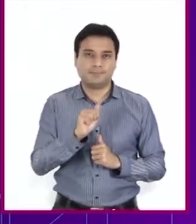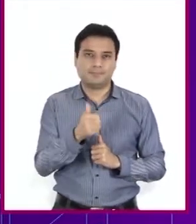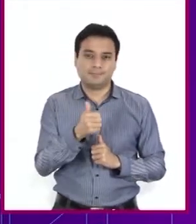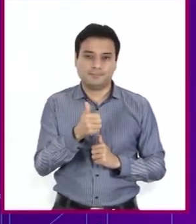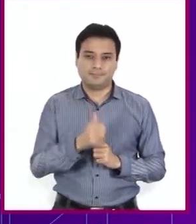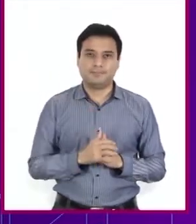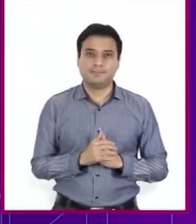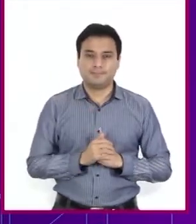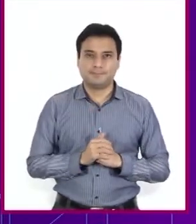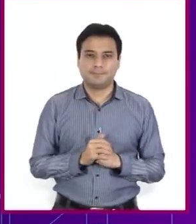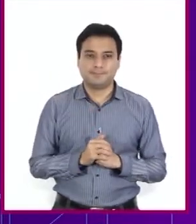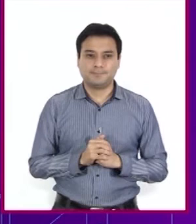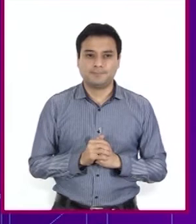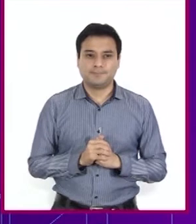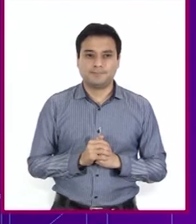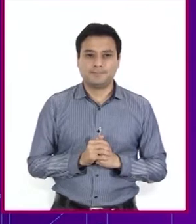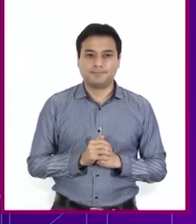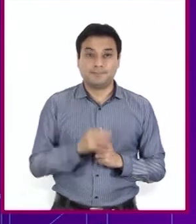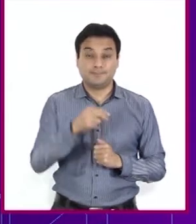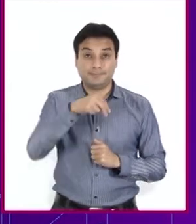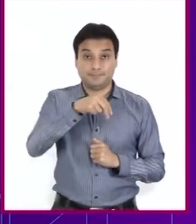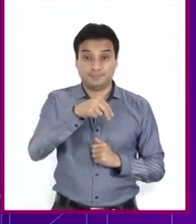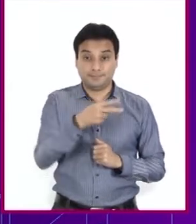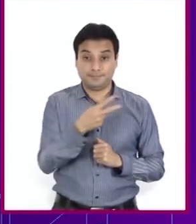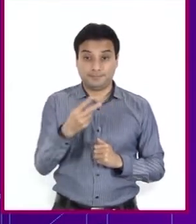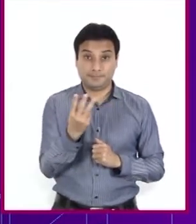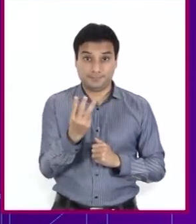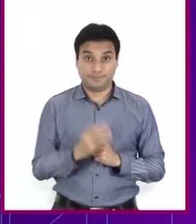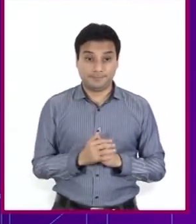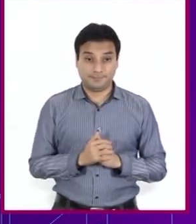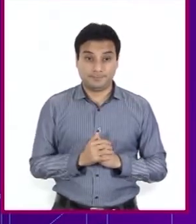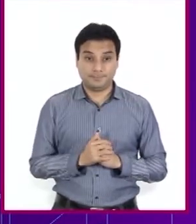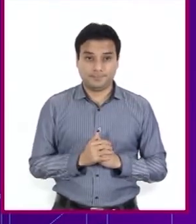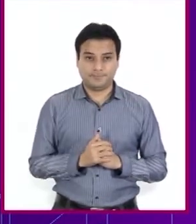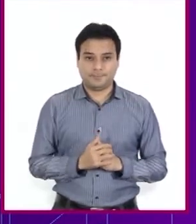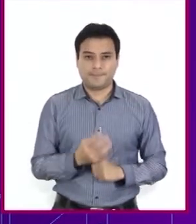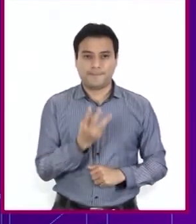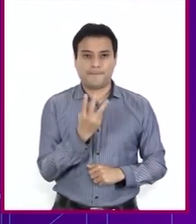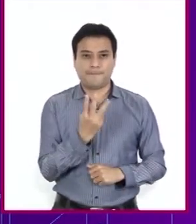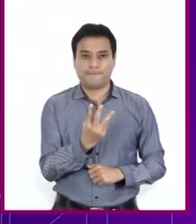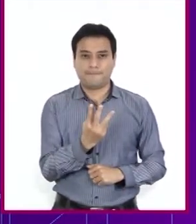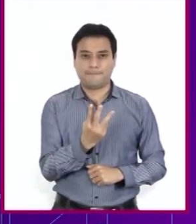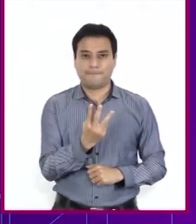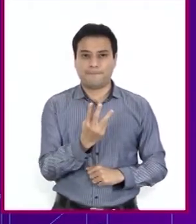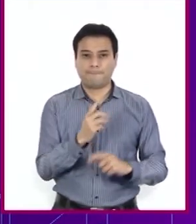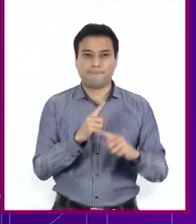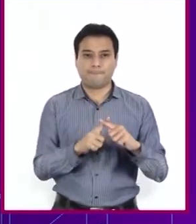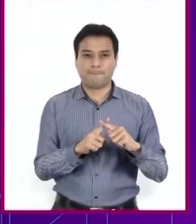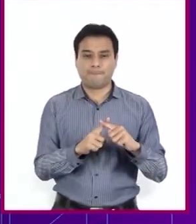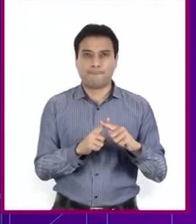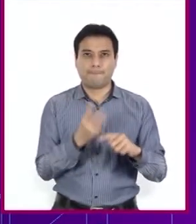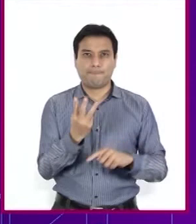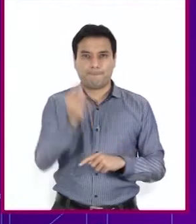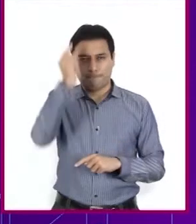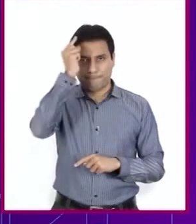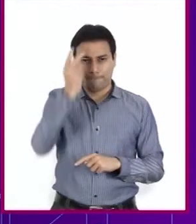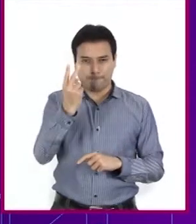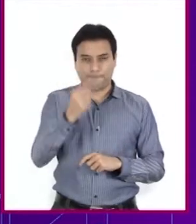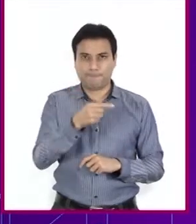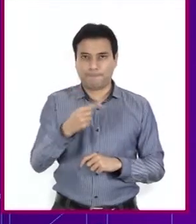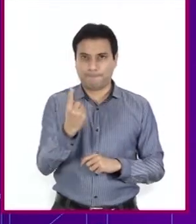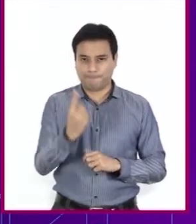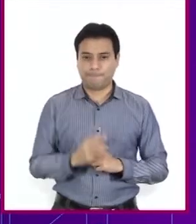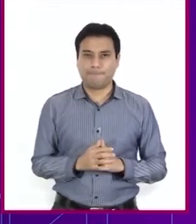11. Cuando n es igual a 3, se tiene 3 por el cuadrado de